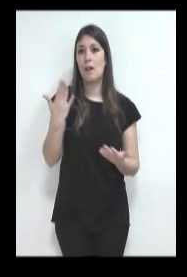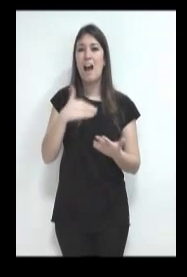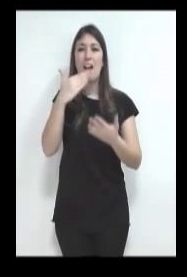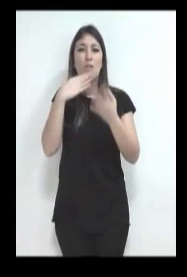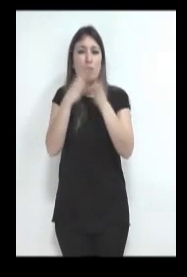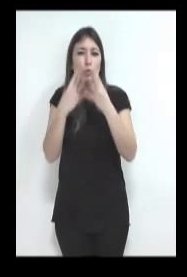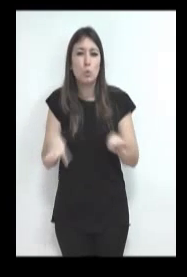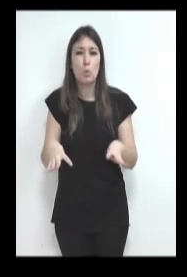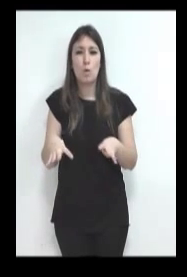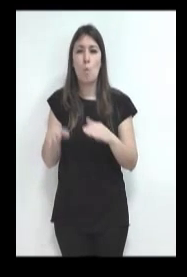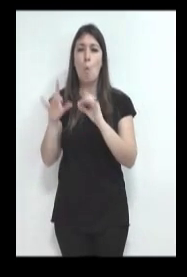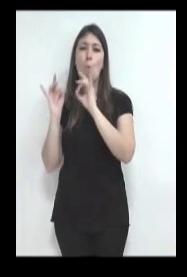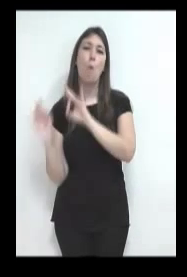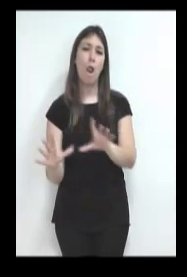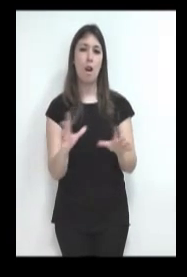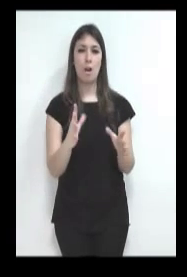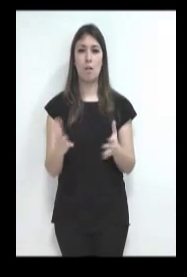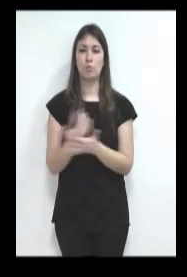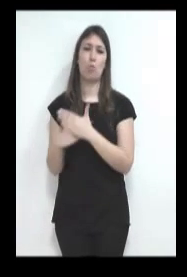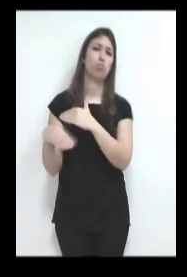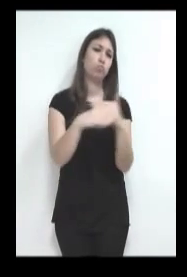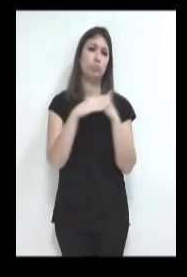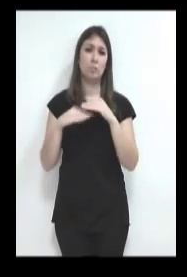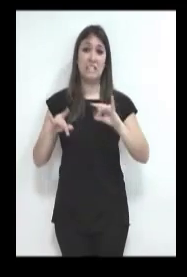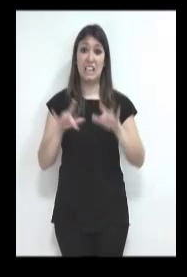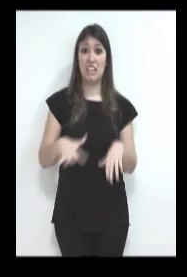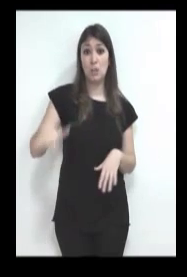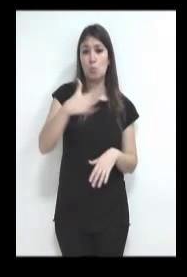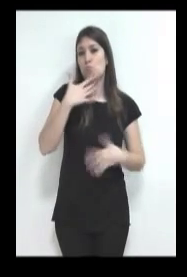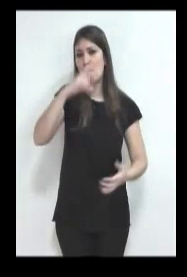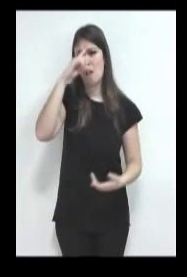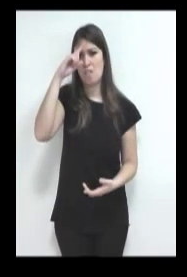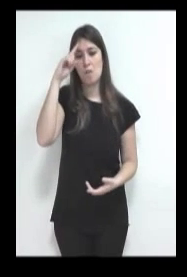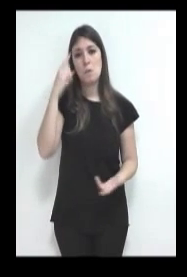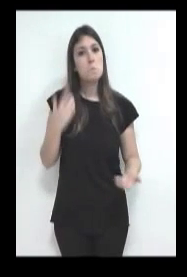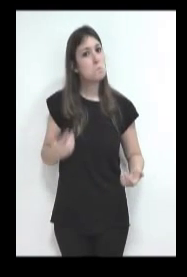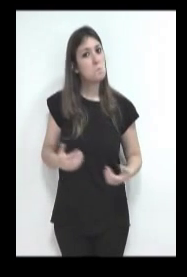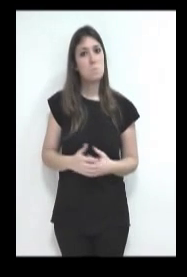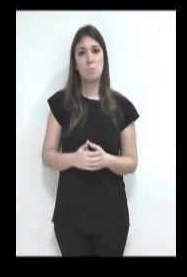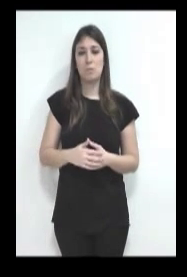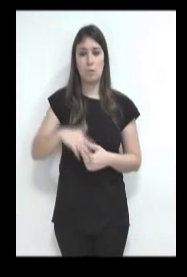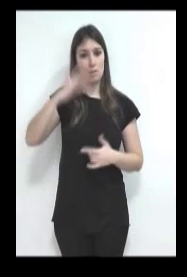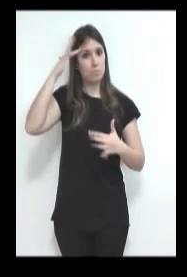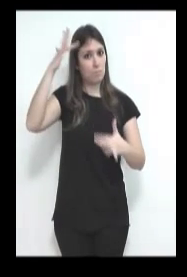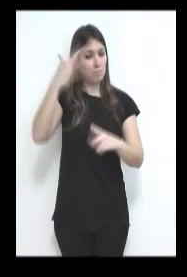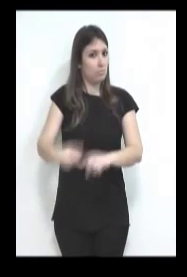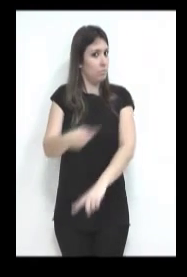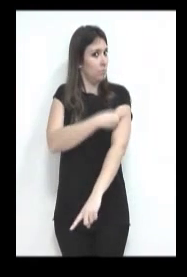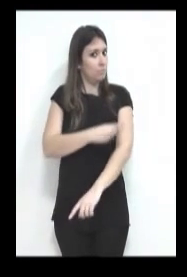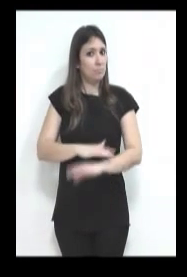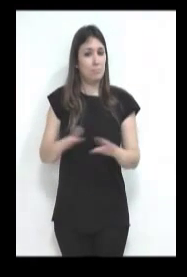infraestructura totalmente uniforme en todo el territorio, yo creo que es idealizar